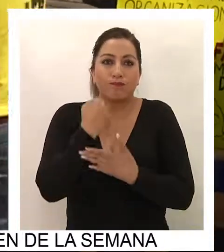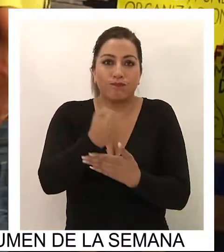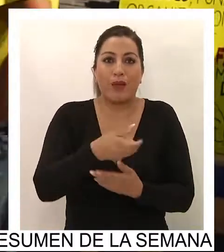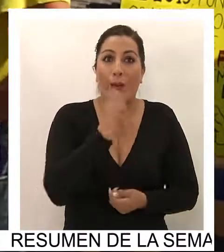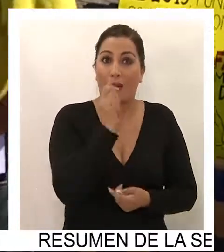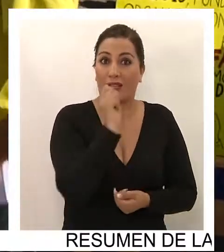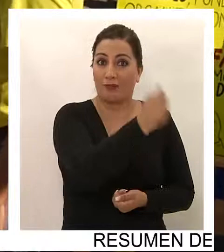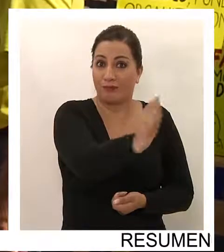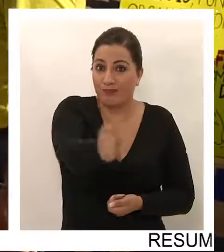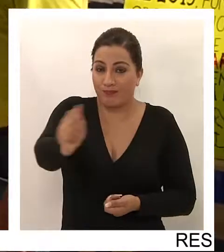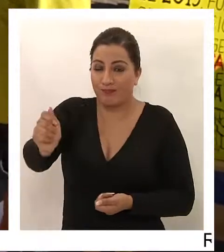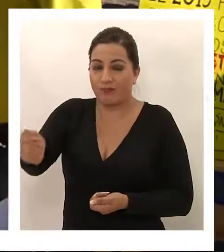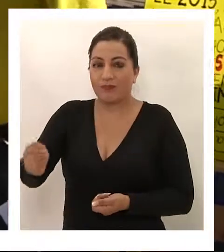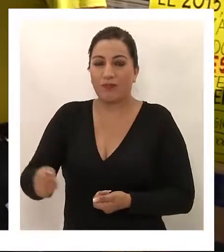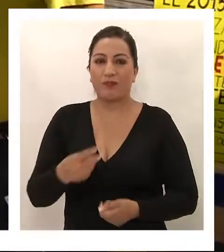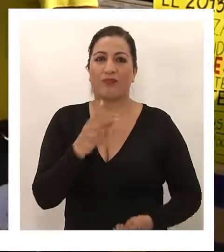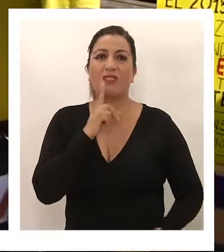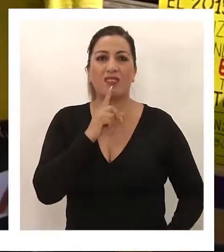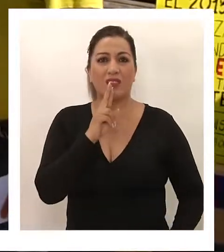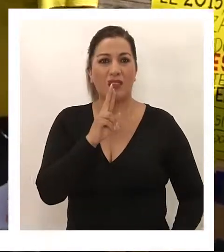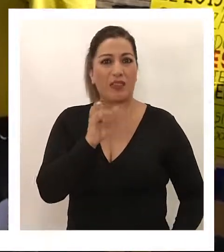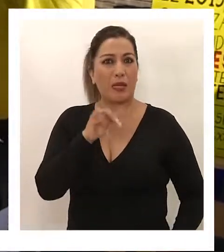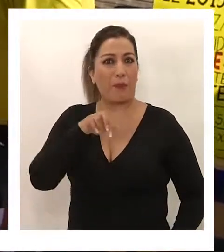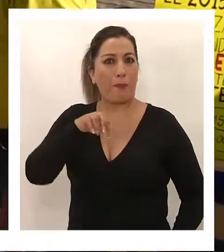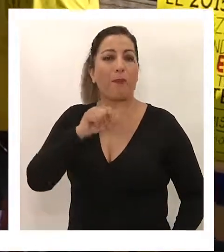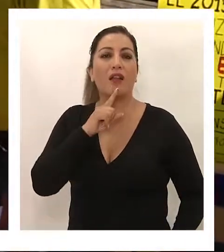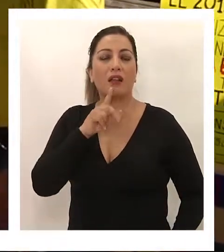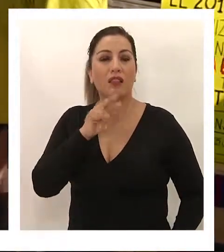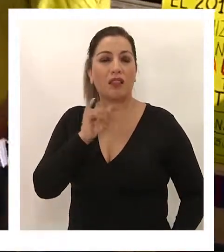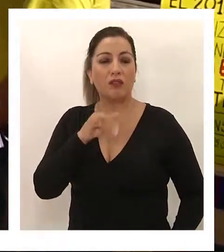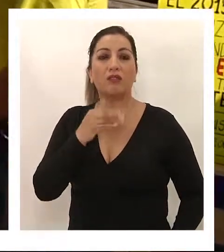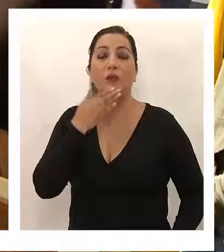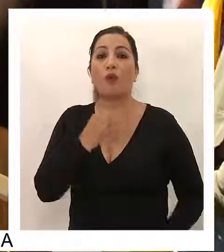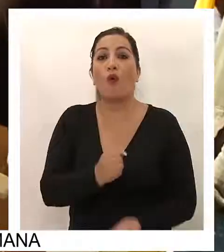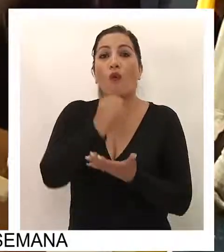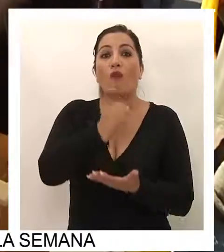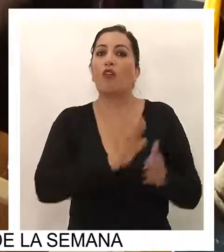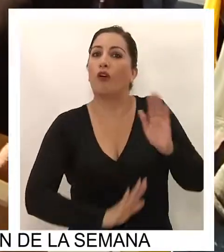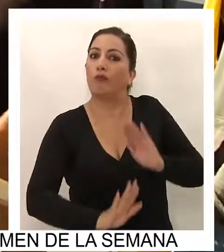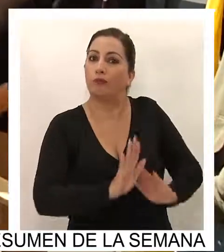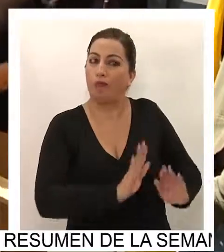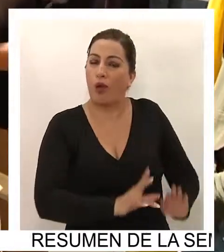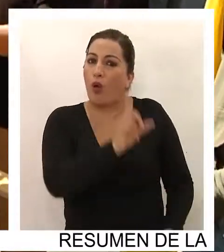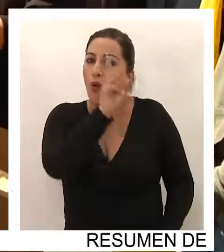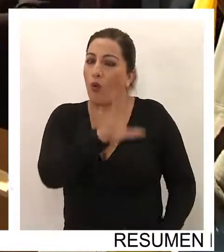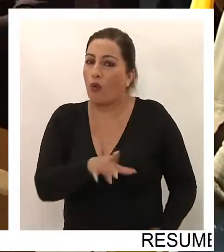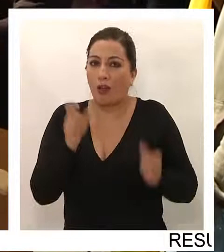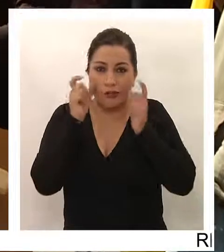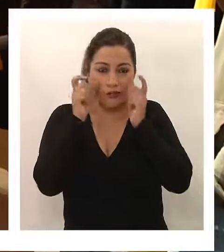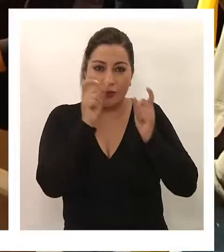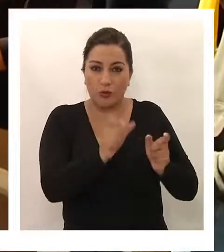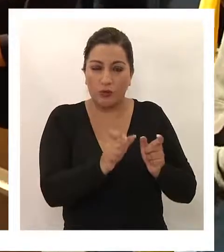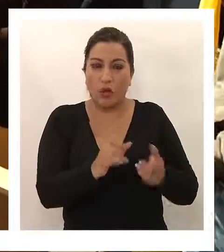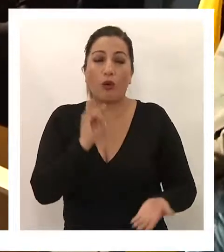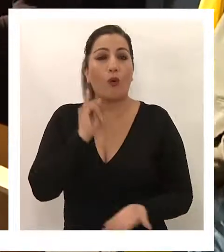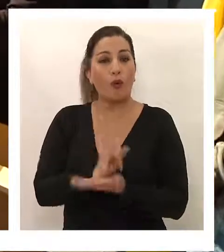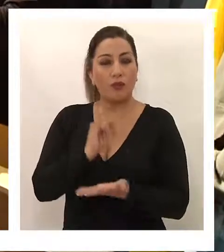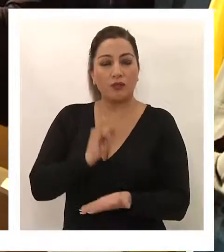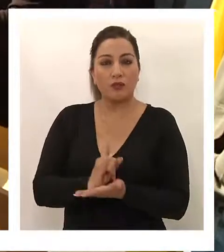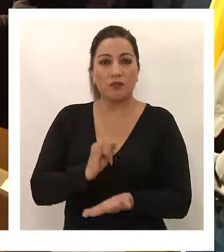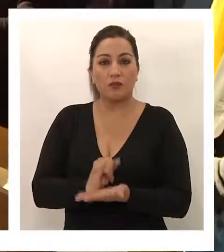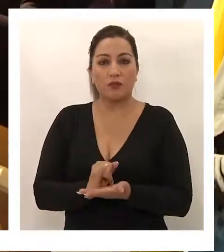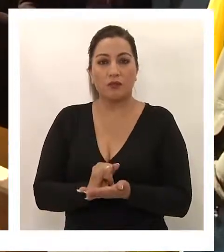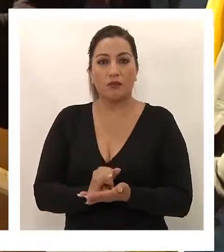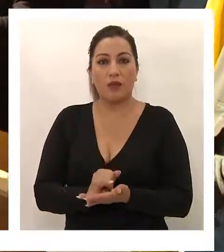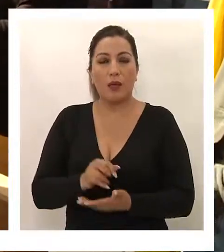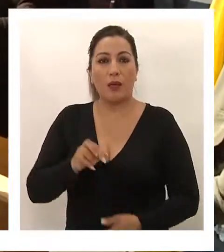con financiamiento tripartito y fondo de reserva única que sería administrado por una institución de